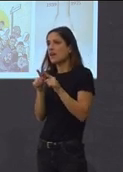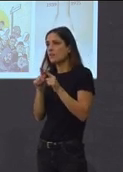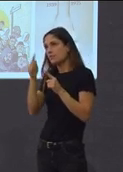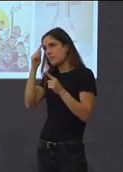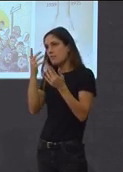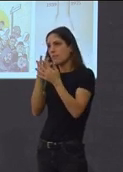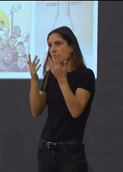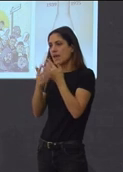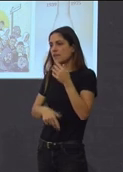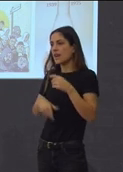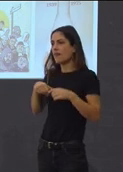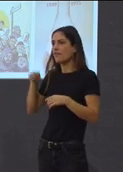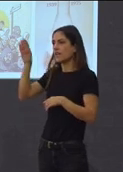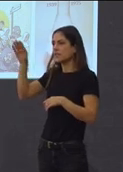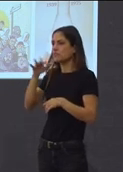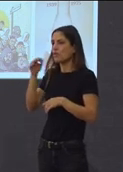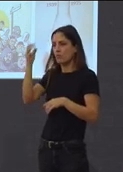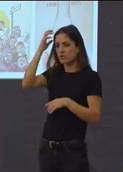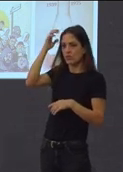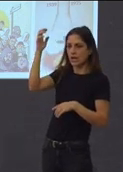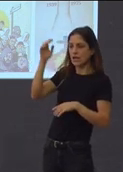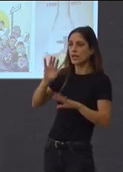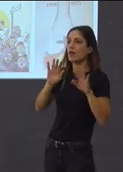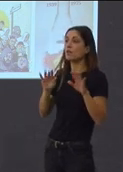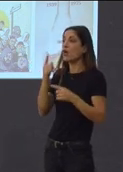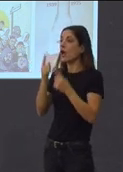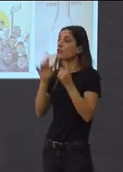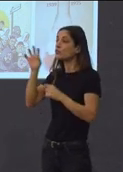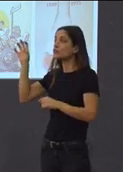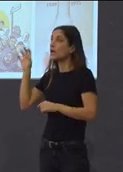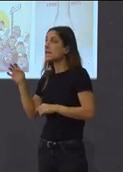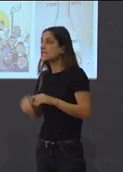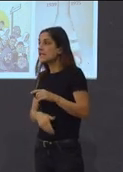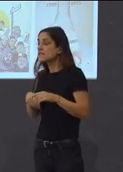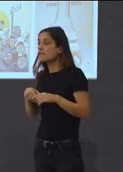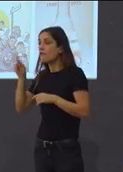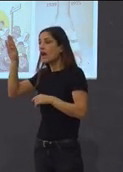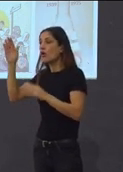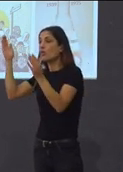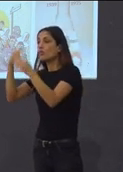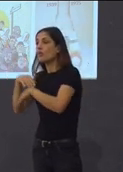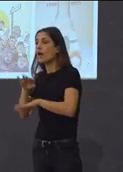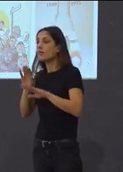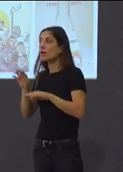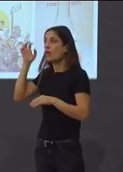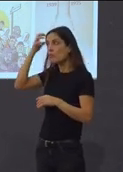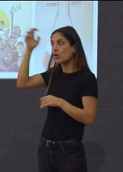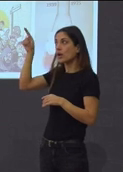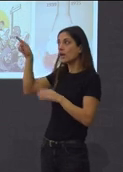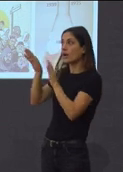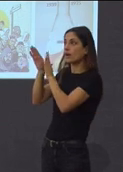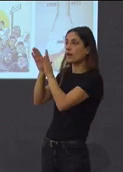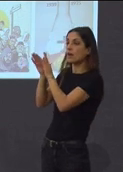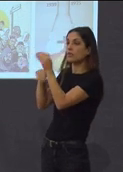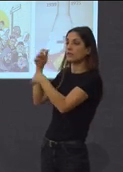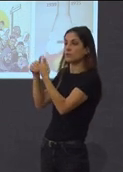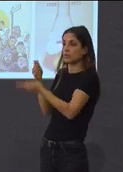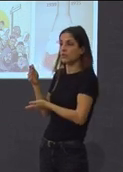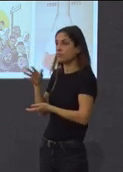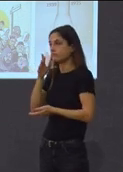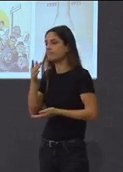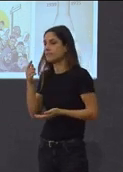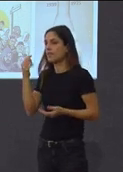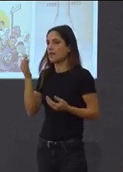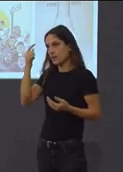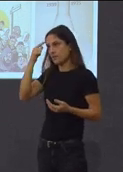monarquía, sí, pero hai outras monarquías que non estivo o franquismo e seguen estando aí. Quero dicir que toda esa complexidade hai que vela e hai que tela en conta. A